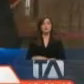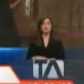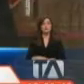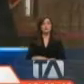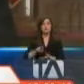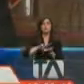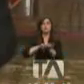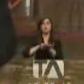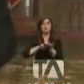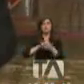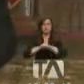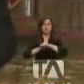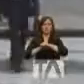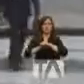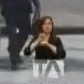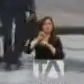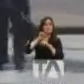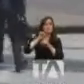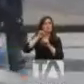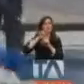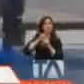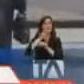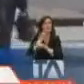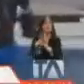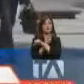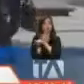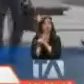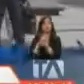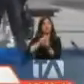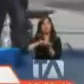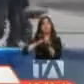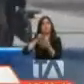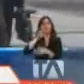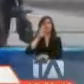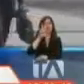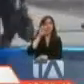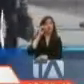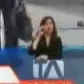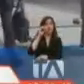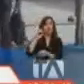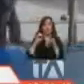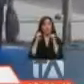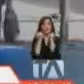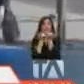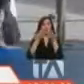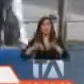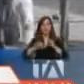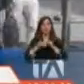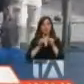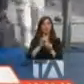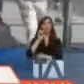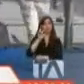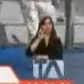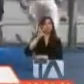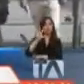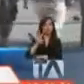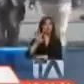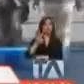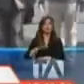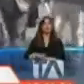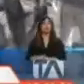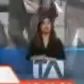duró poco menos de 2 horas. Se reunieron alrededor de 50 asambleístas de Alianza País, según ha